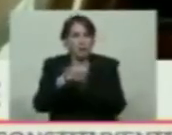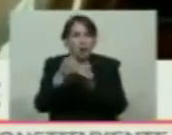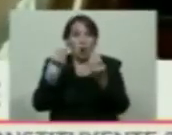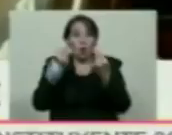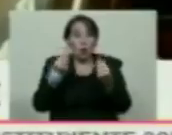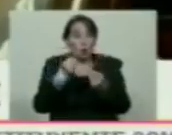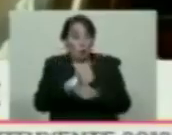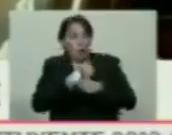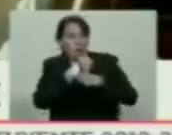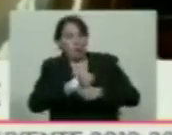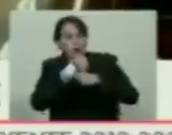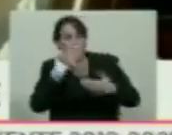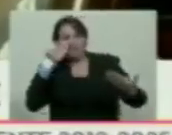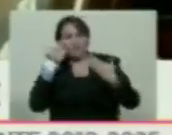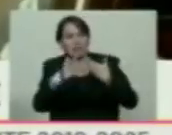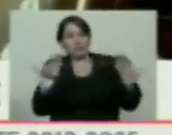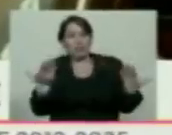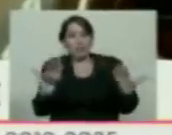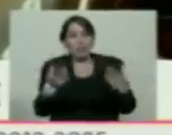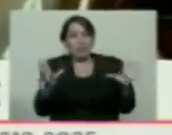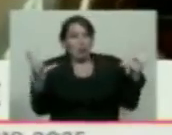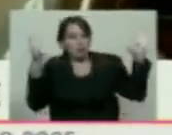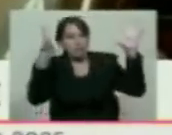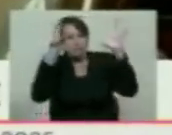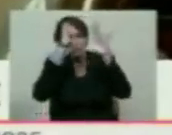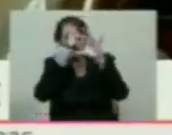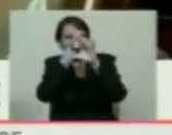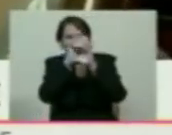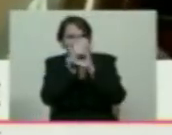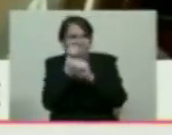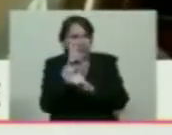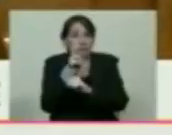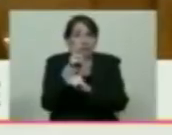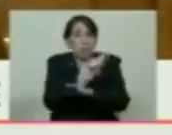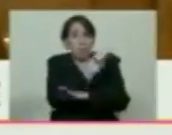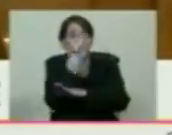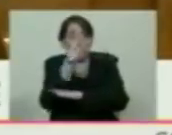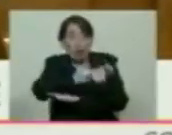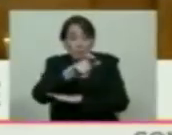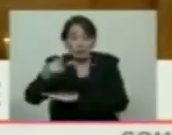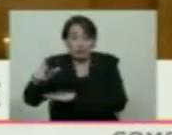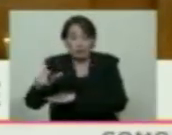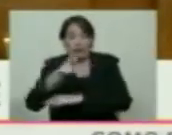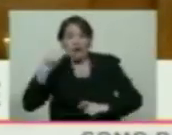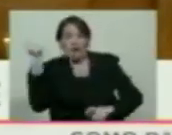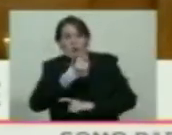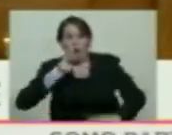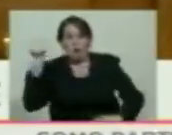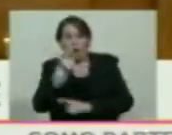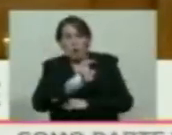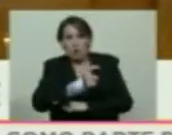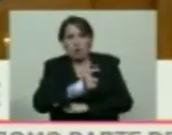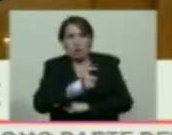nuestros caballos. Solo las tinieblas habrían preservado a ese ejército de viles tiranos de una completa y